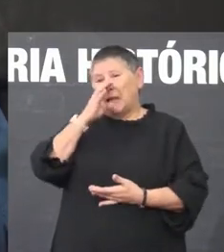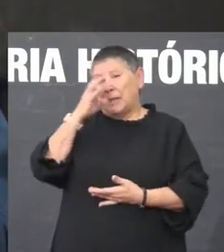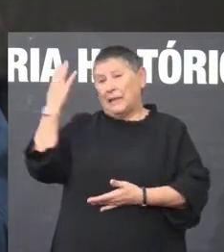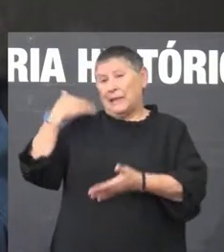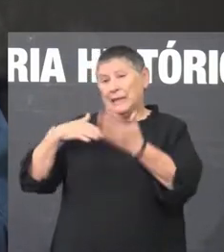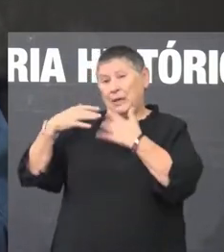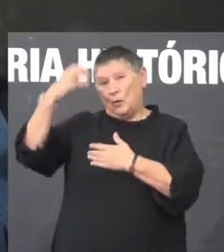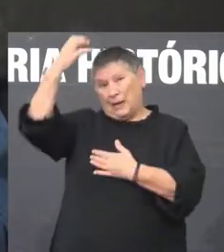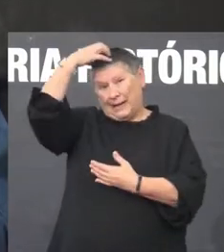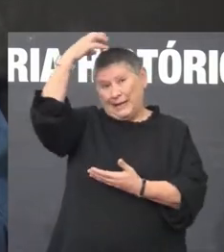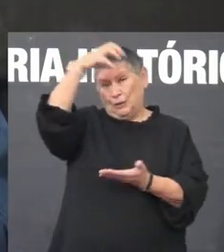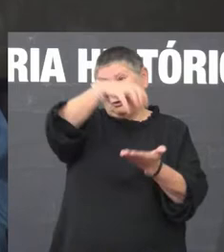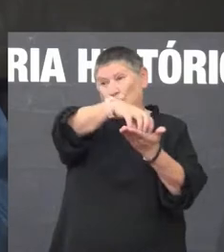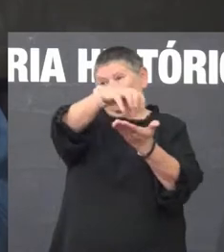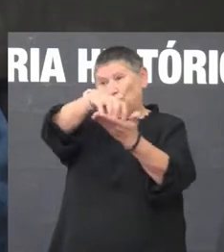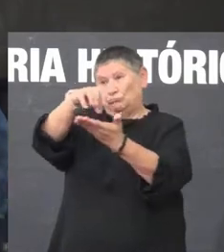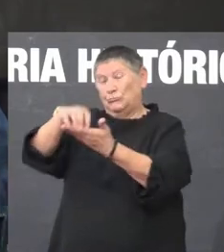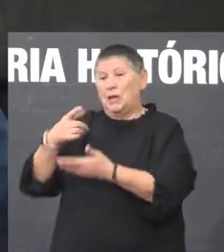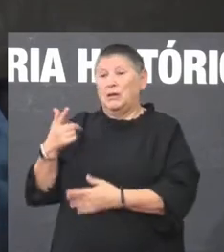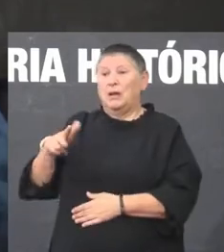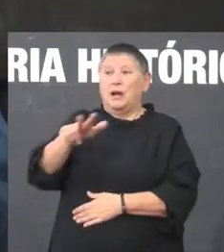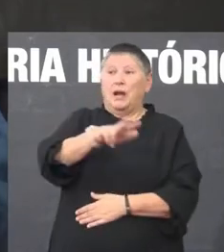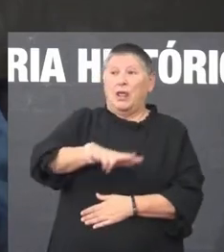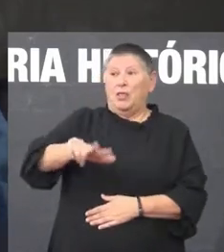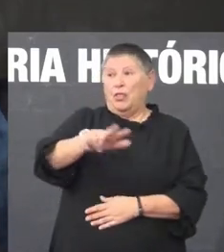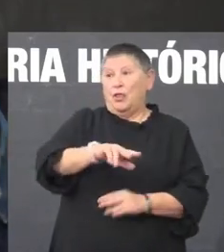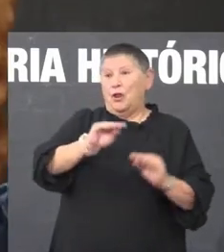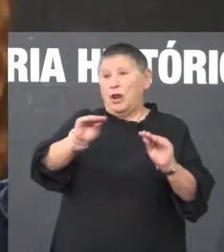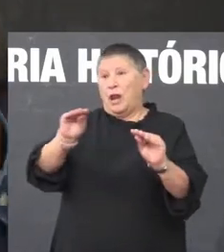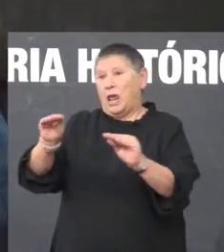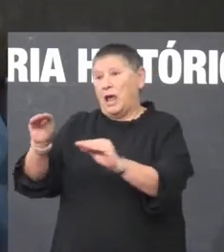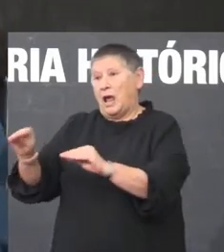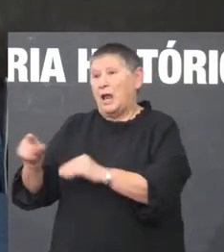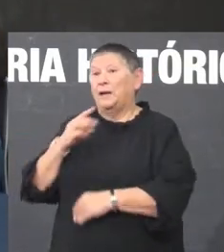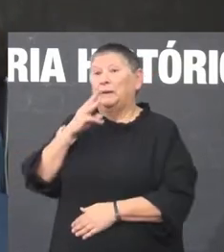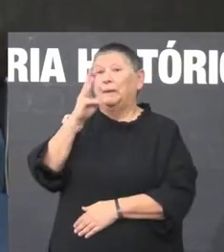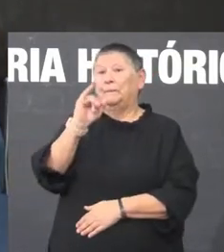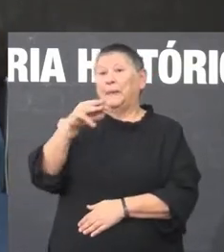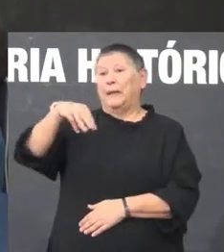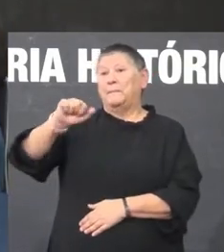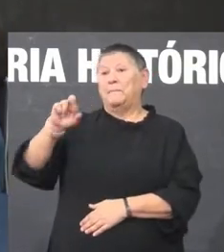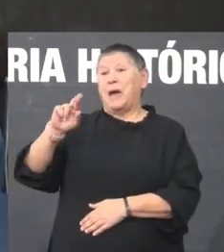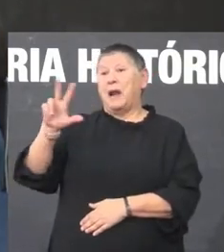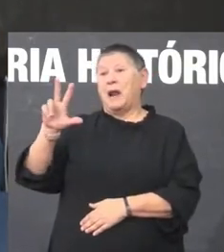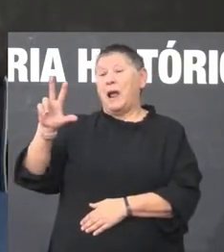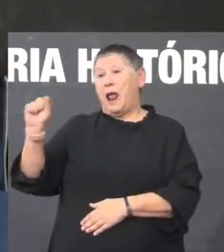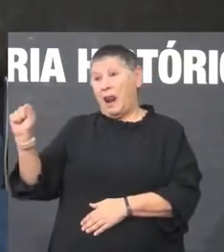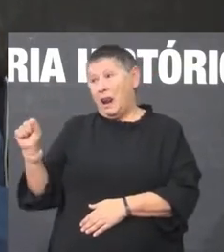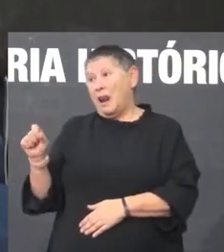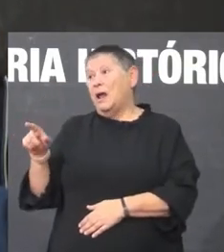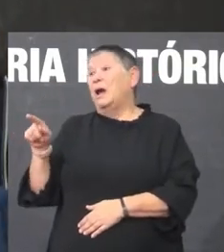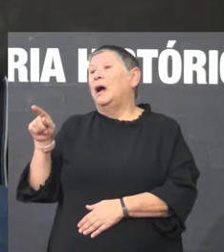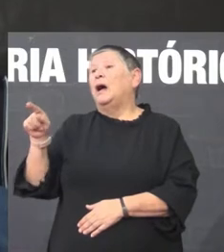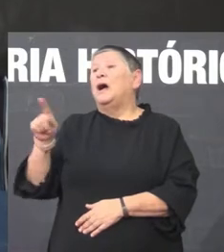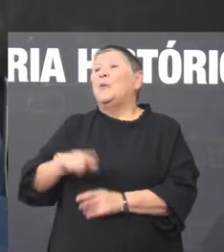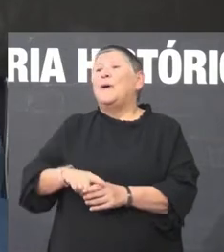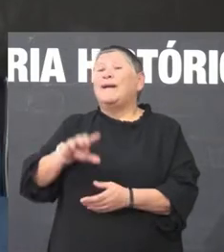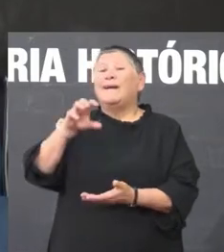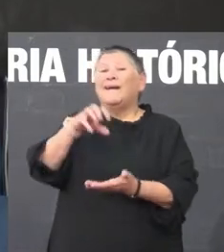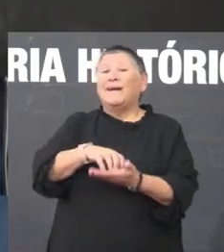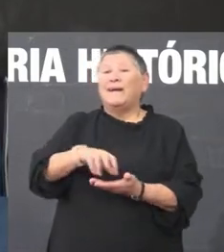decir, las nacionalidades para Pi y Margall, las naciones para